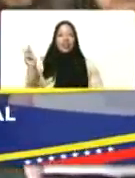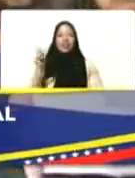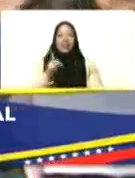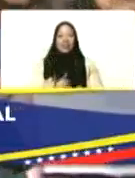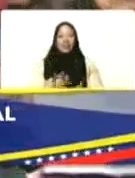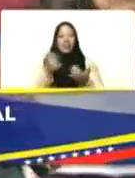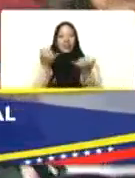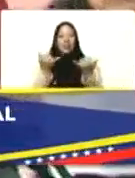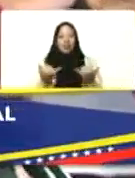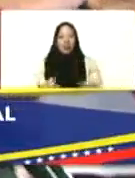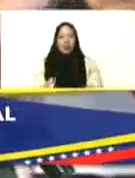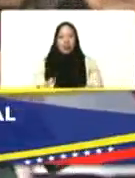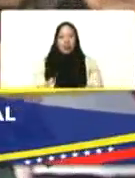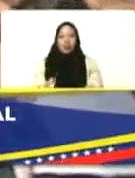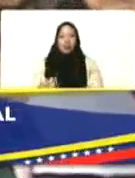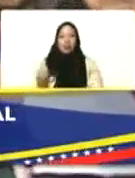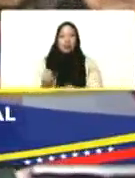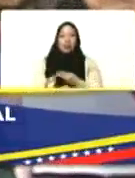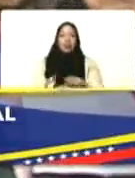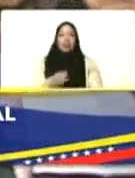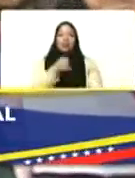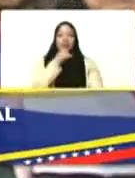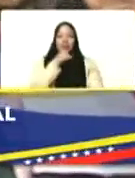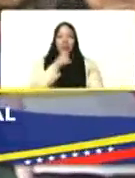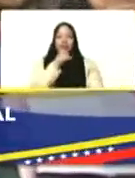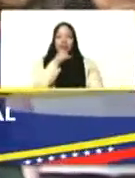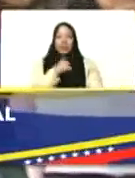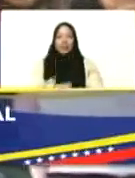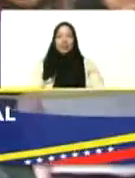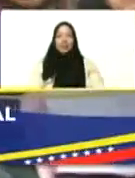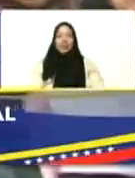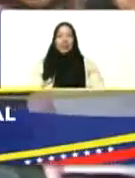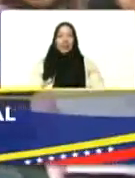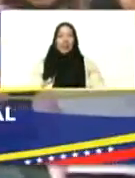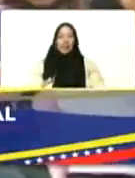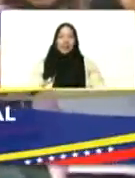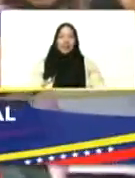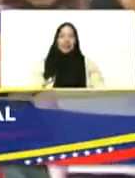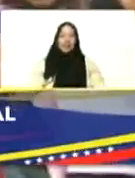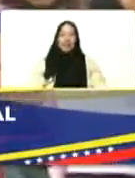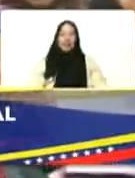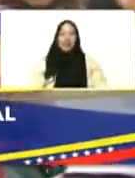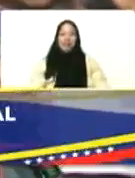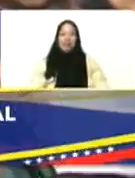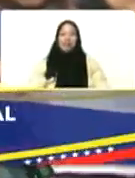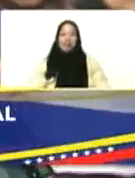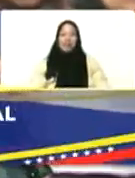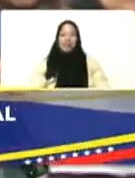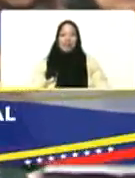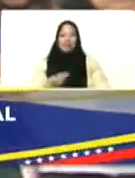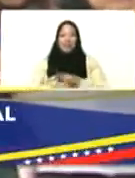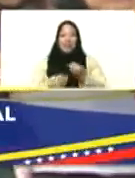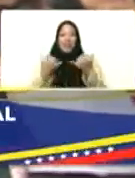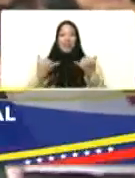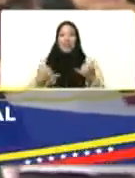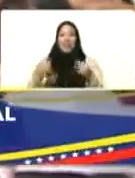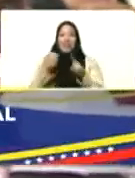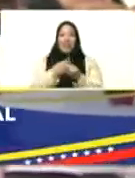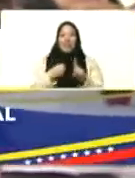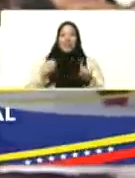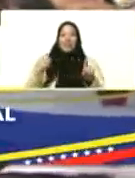presidente. Cuando estaba estudiando cuántas mujeres